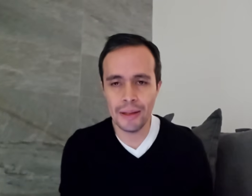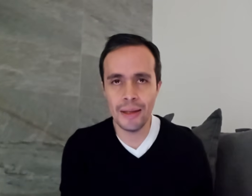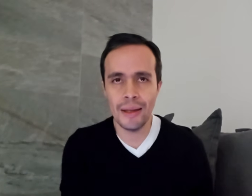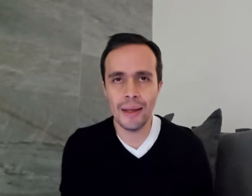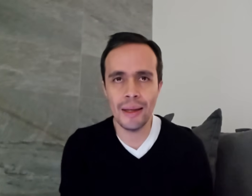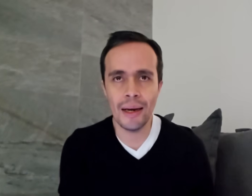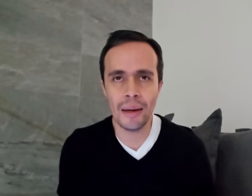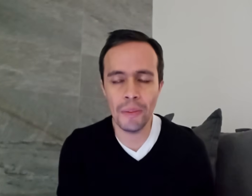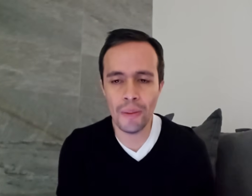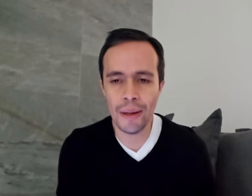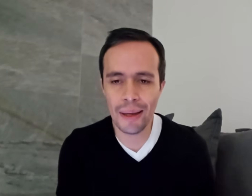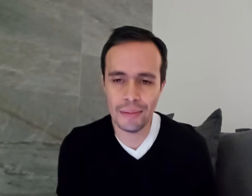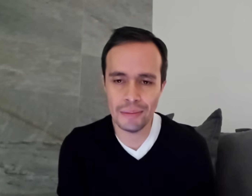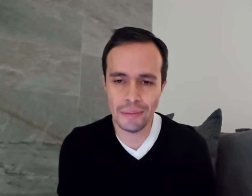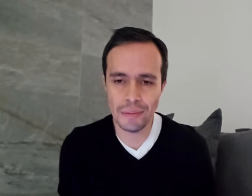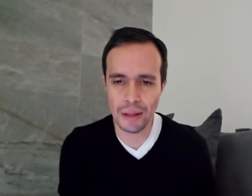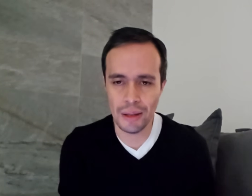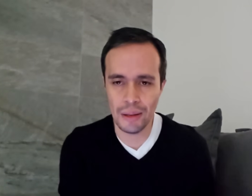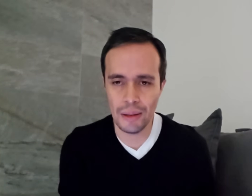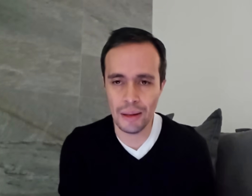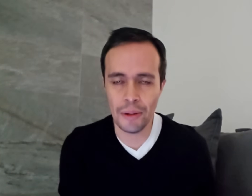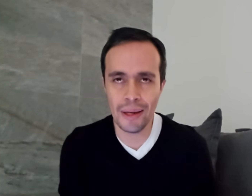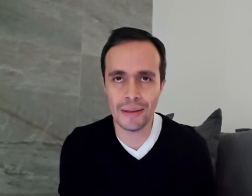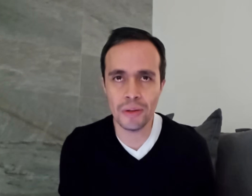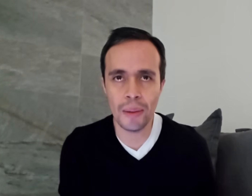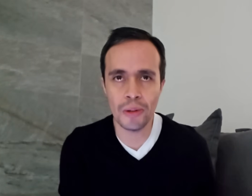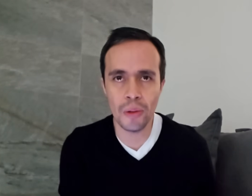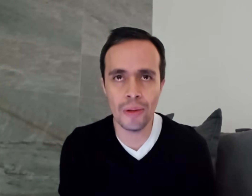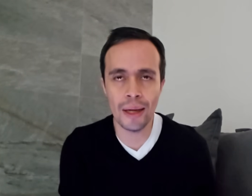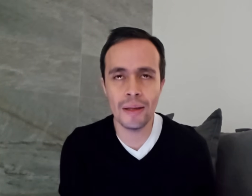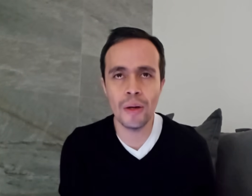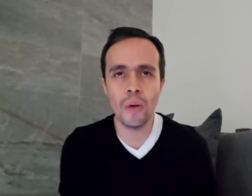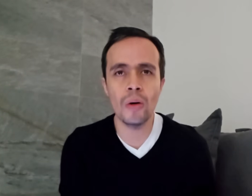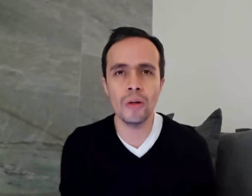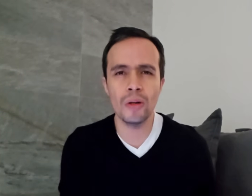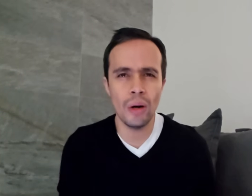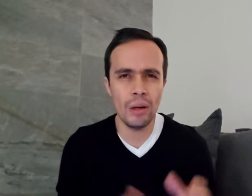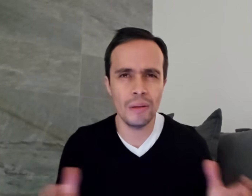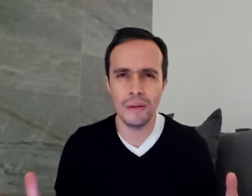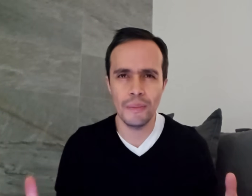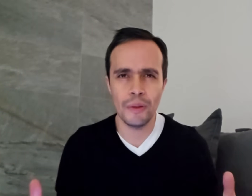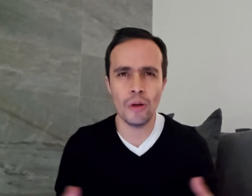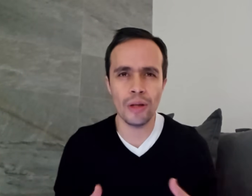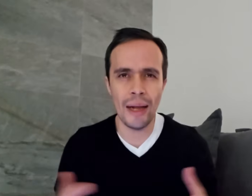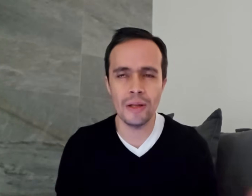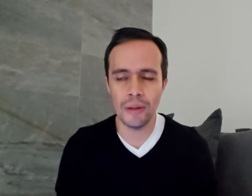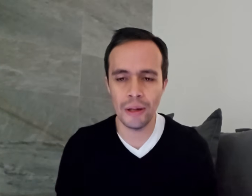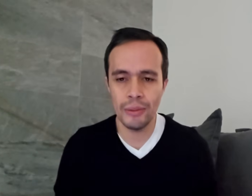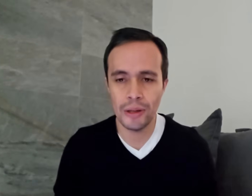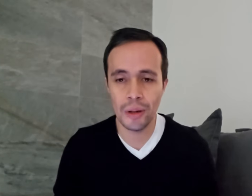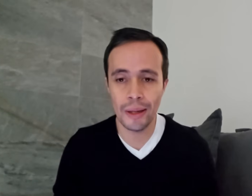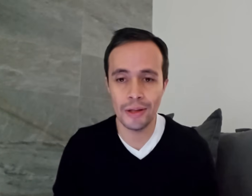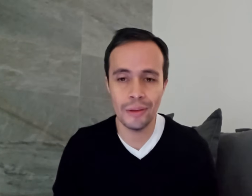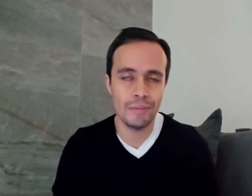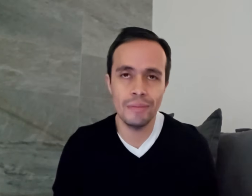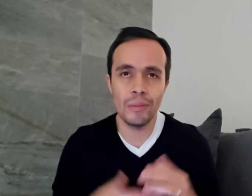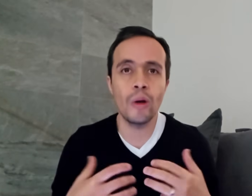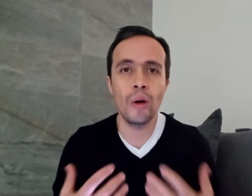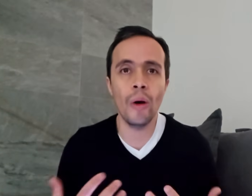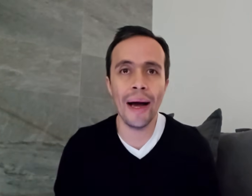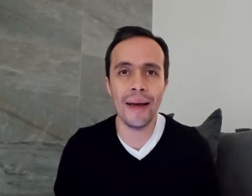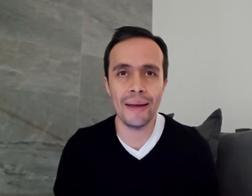del presidente de la República, había una censura absoluta, un control total sobre los medios de